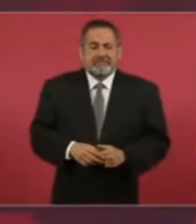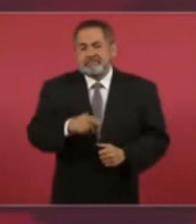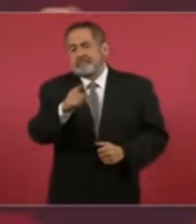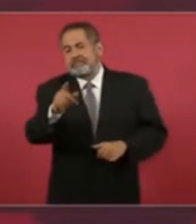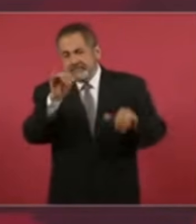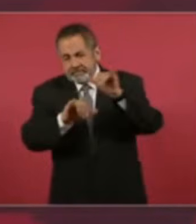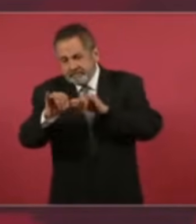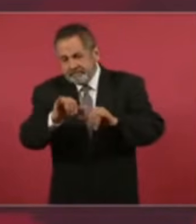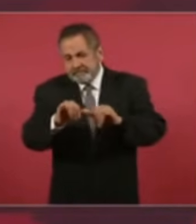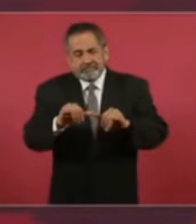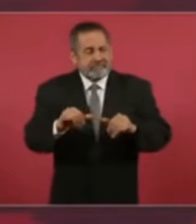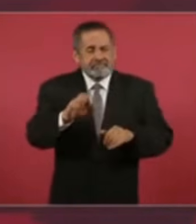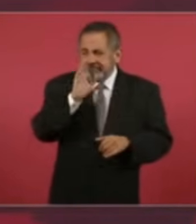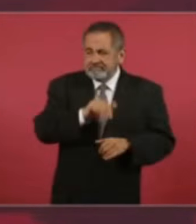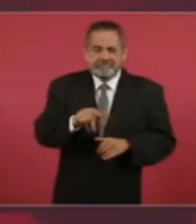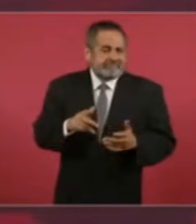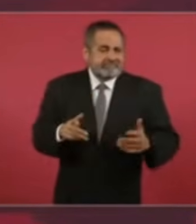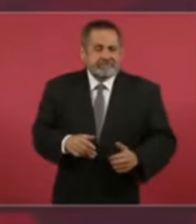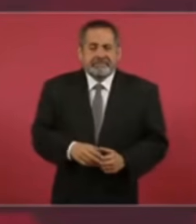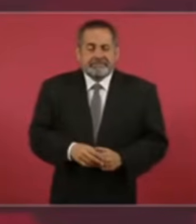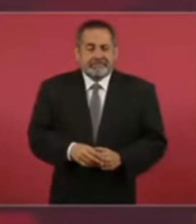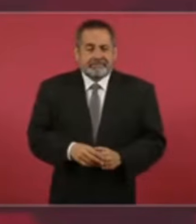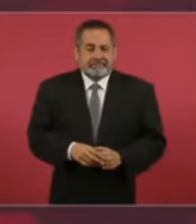los laboratorios,